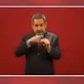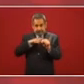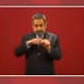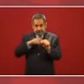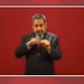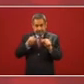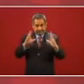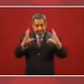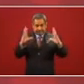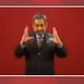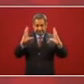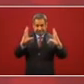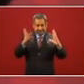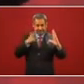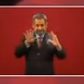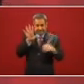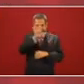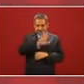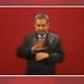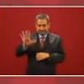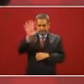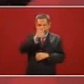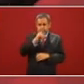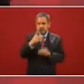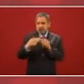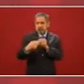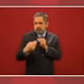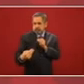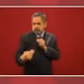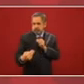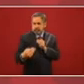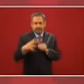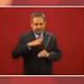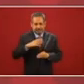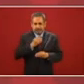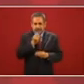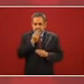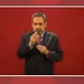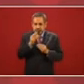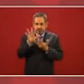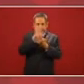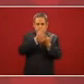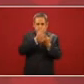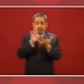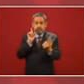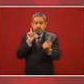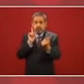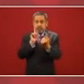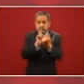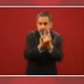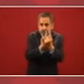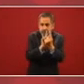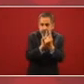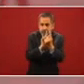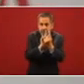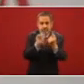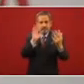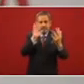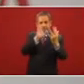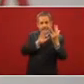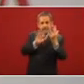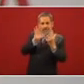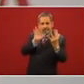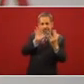nube está presente y más o menos a 1 metro de distancia de todos nosotros. Si estamos cerca de otra persona, la otra persona